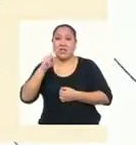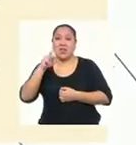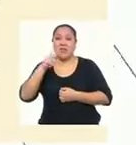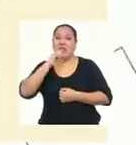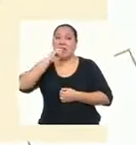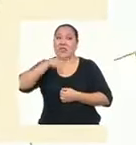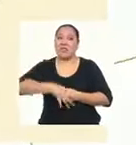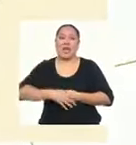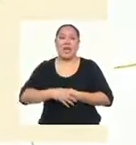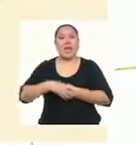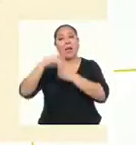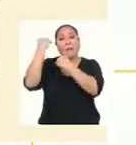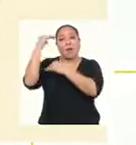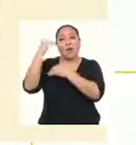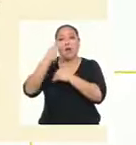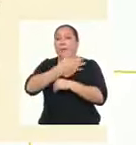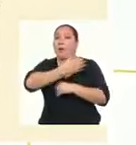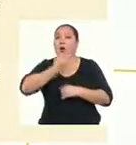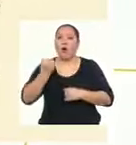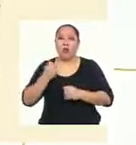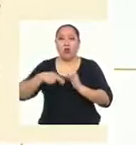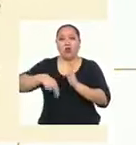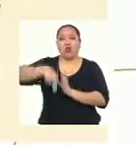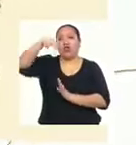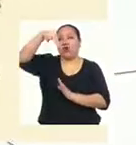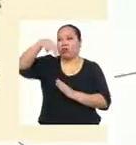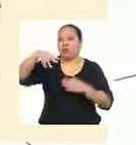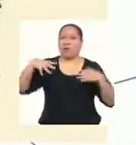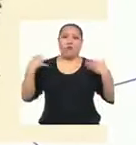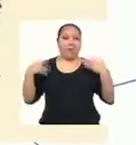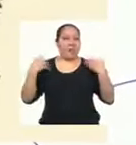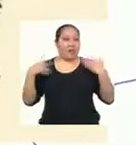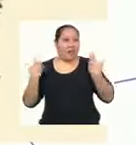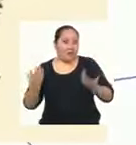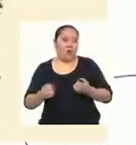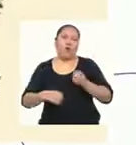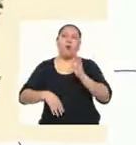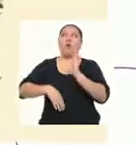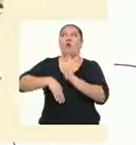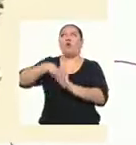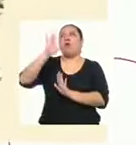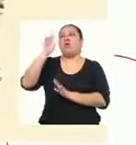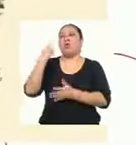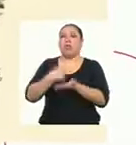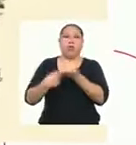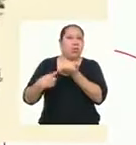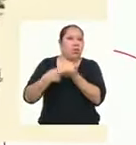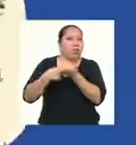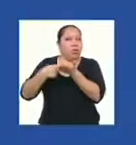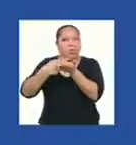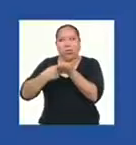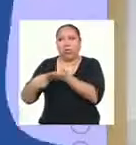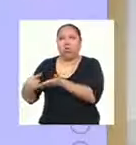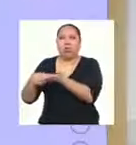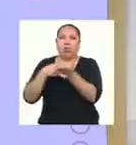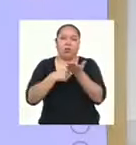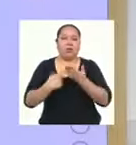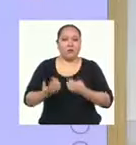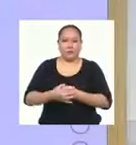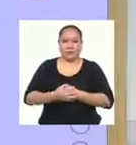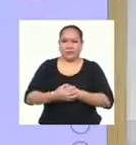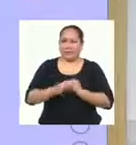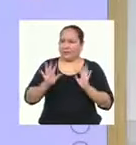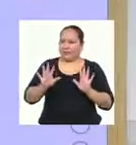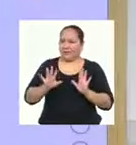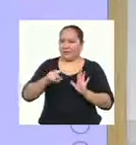Piura era más divertido, que los del norte son más alegres, y uff, toda una discusión de carnavales. Pero